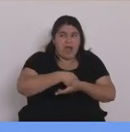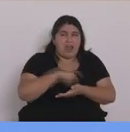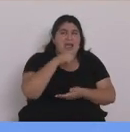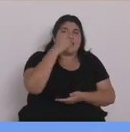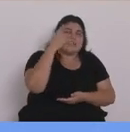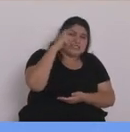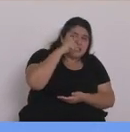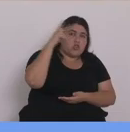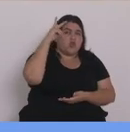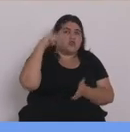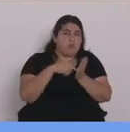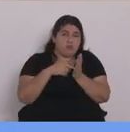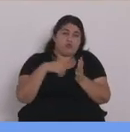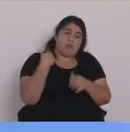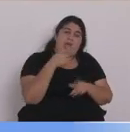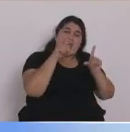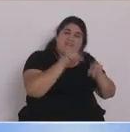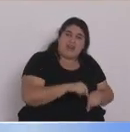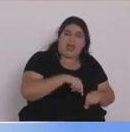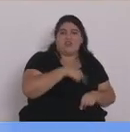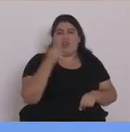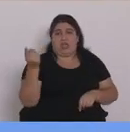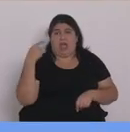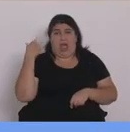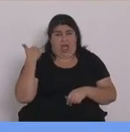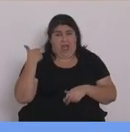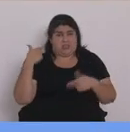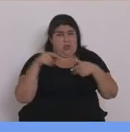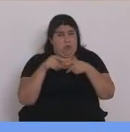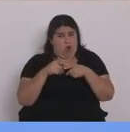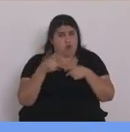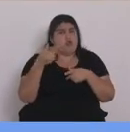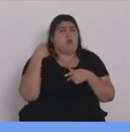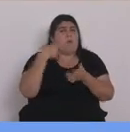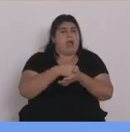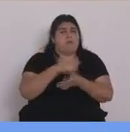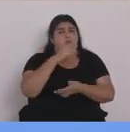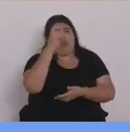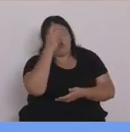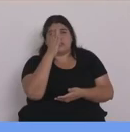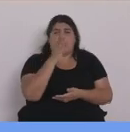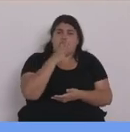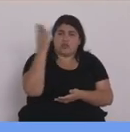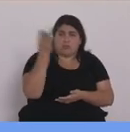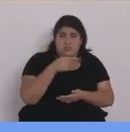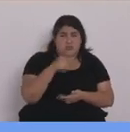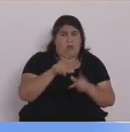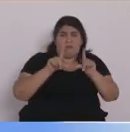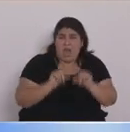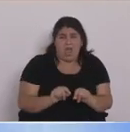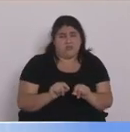puntos. Era lo más barato. Antes, cuando sacaba un bono, pagábamos 12, 13, 14%. Lo más barato que podía haber.